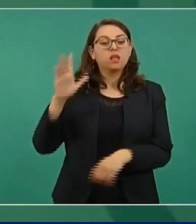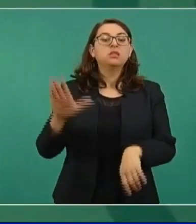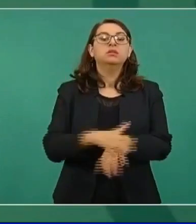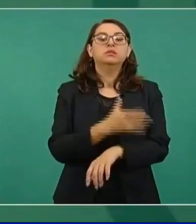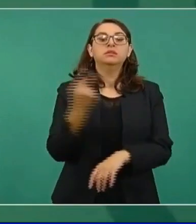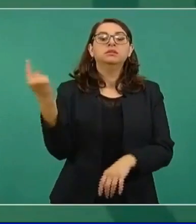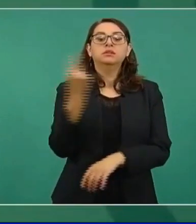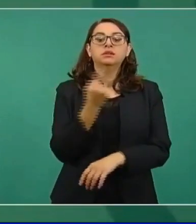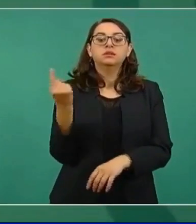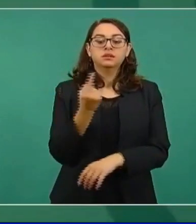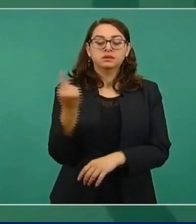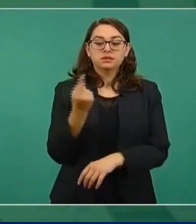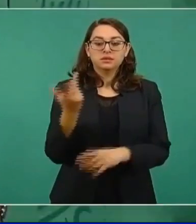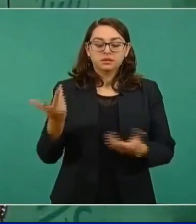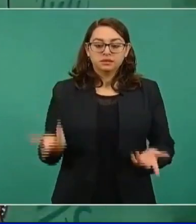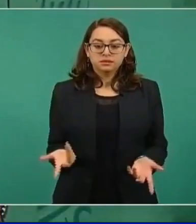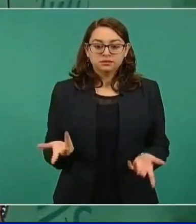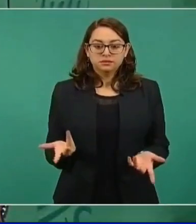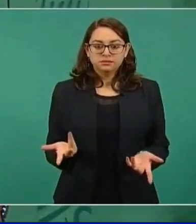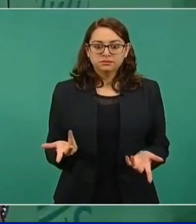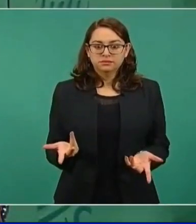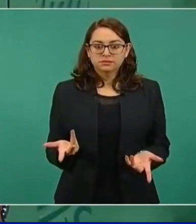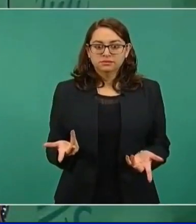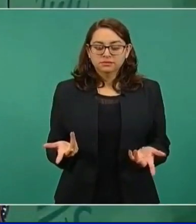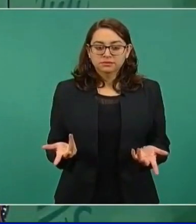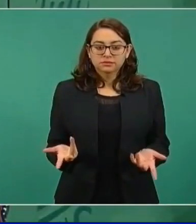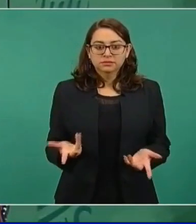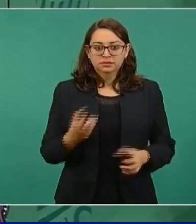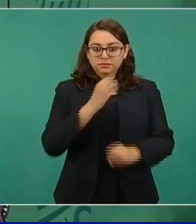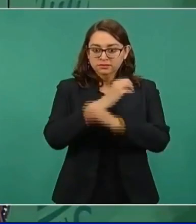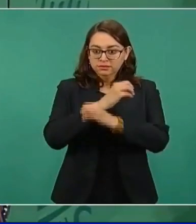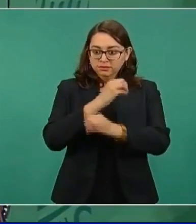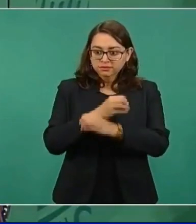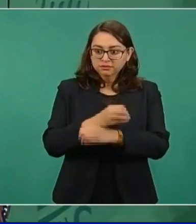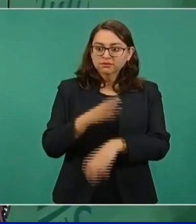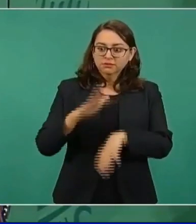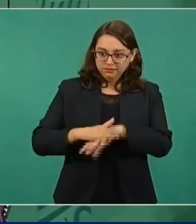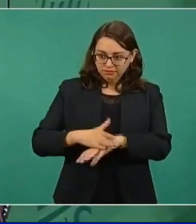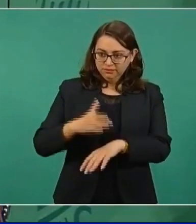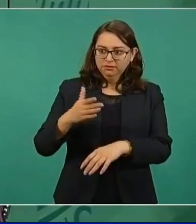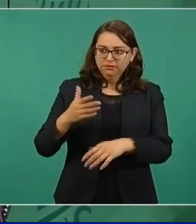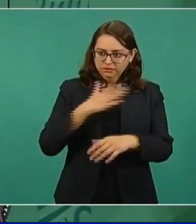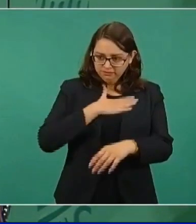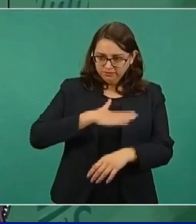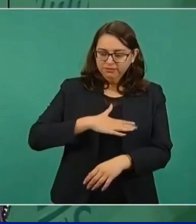porque no quiere que pague más por la luz OXXO